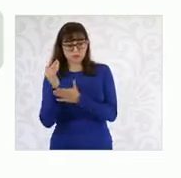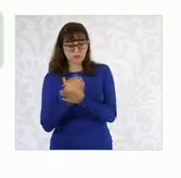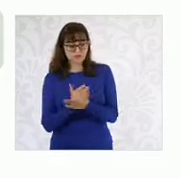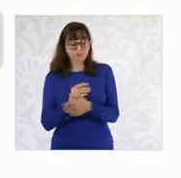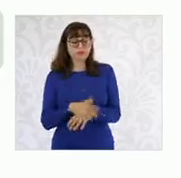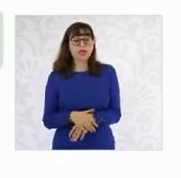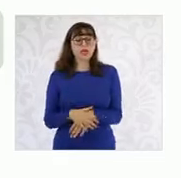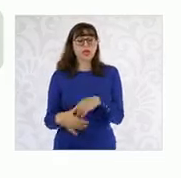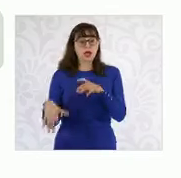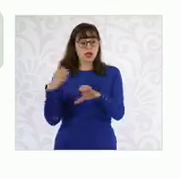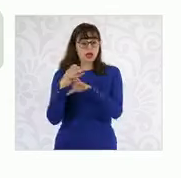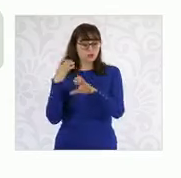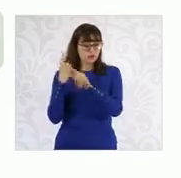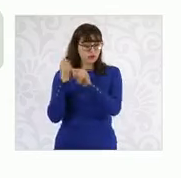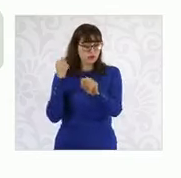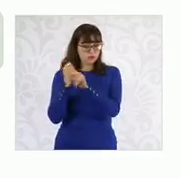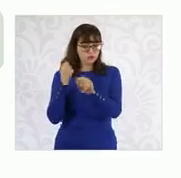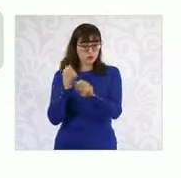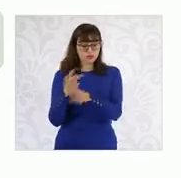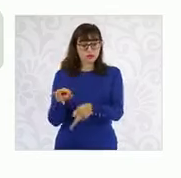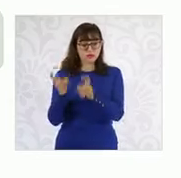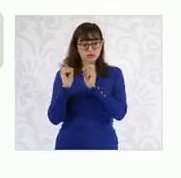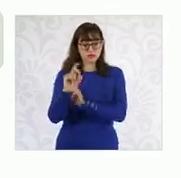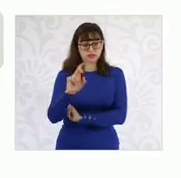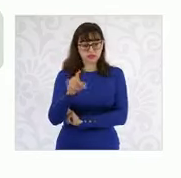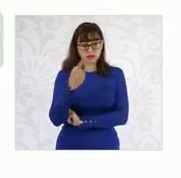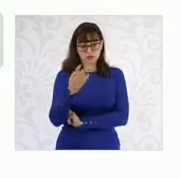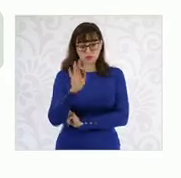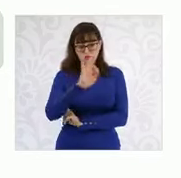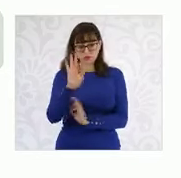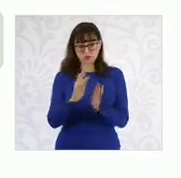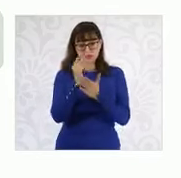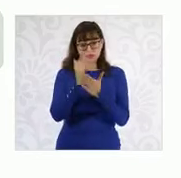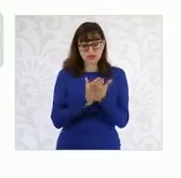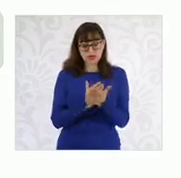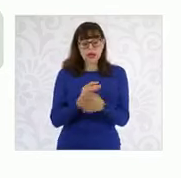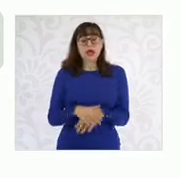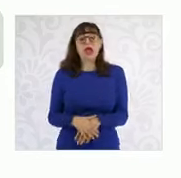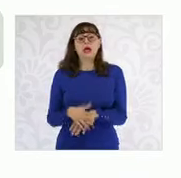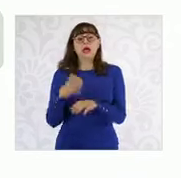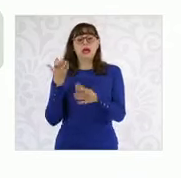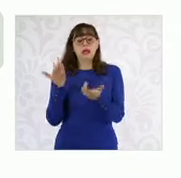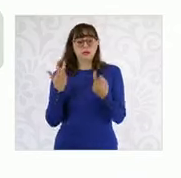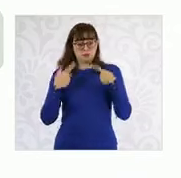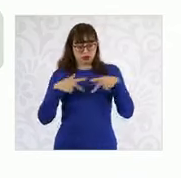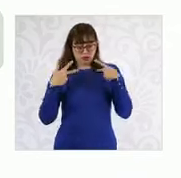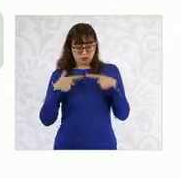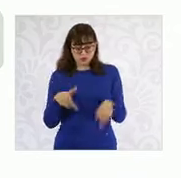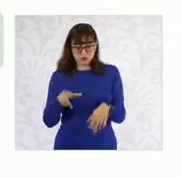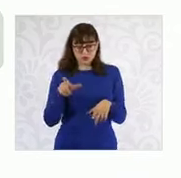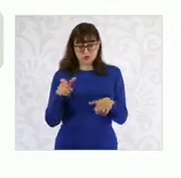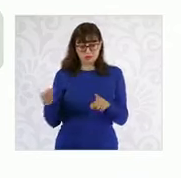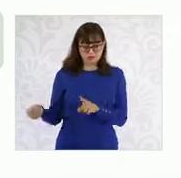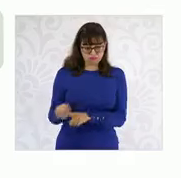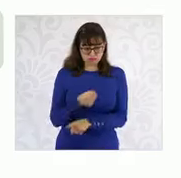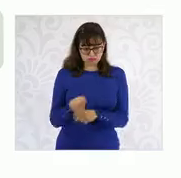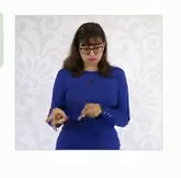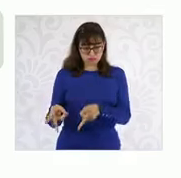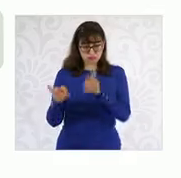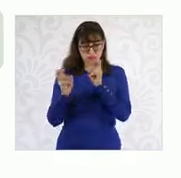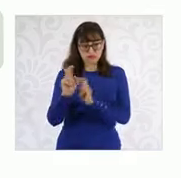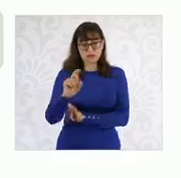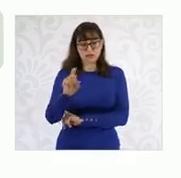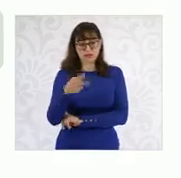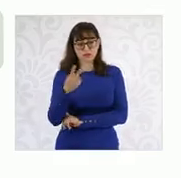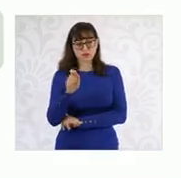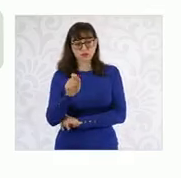transportista 31.8%, robo a transeúnte con violencia 32.3% y otros robos con violencia